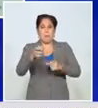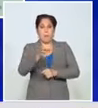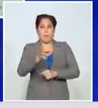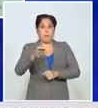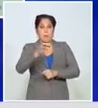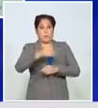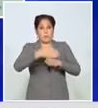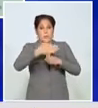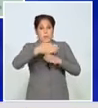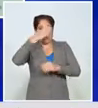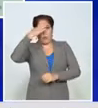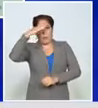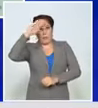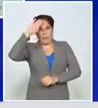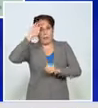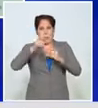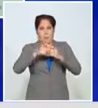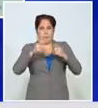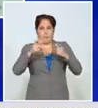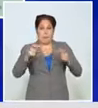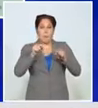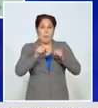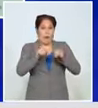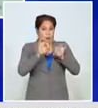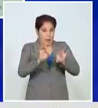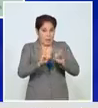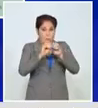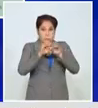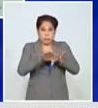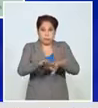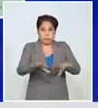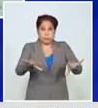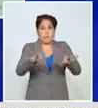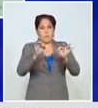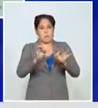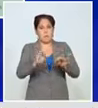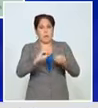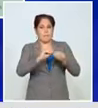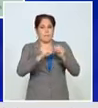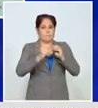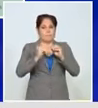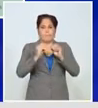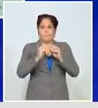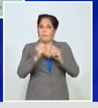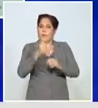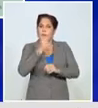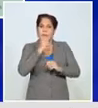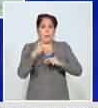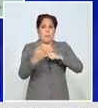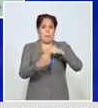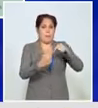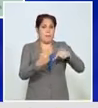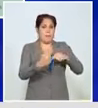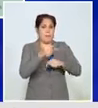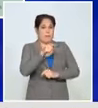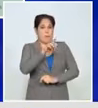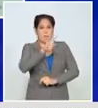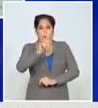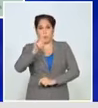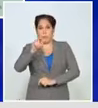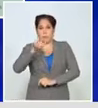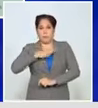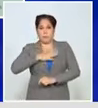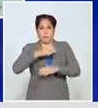cabecera, que es donde está la transmisión más importante. Estamos hablando de 41 casos